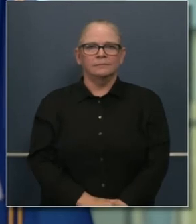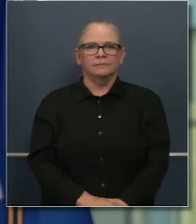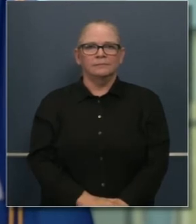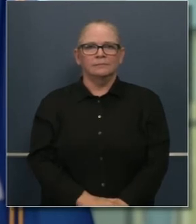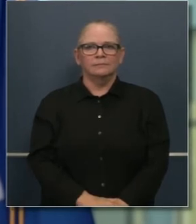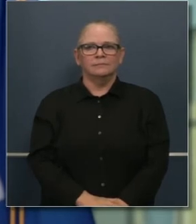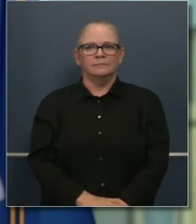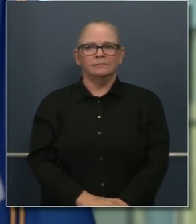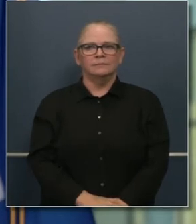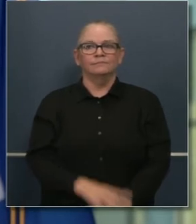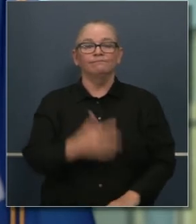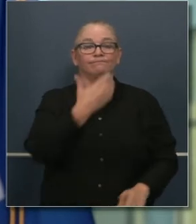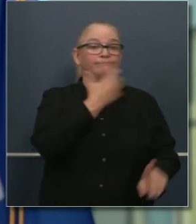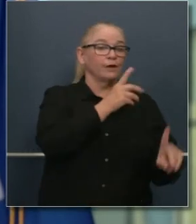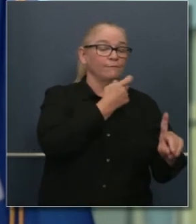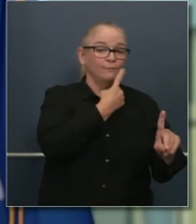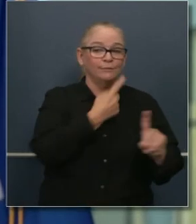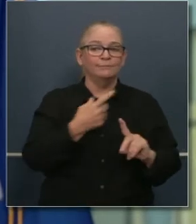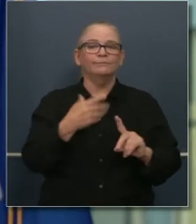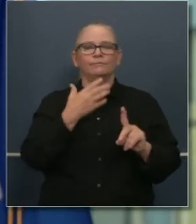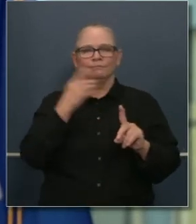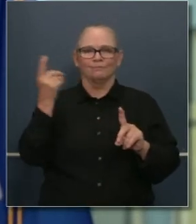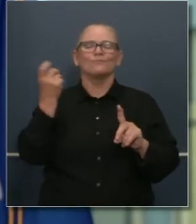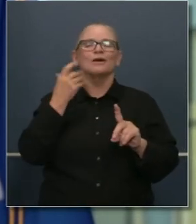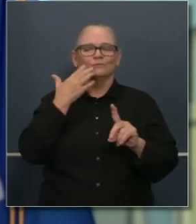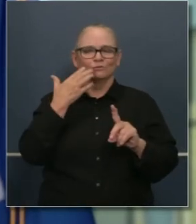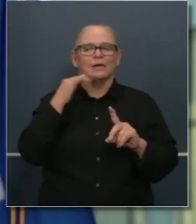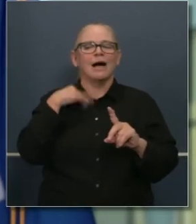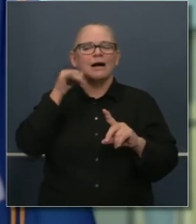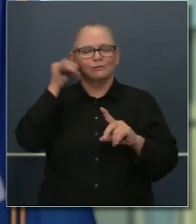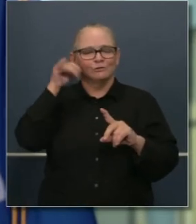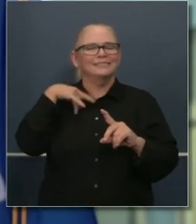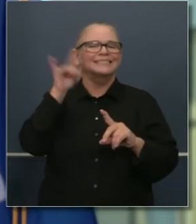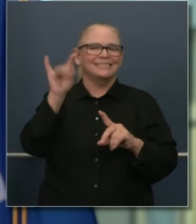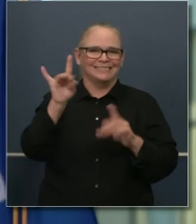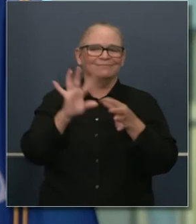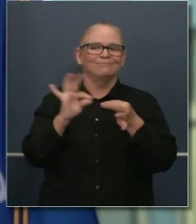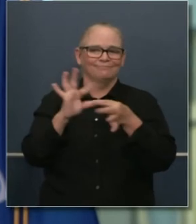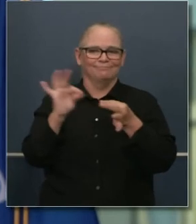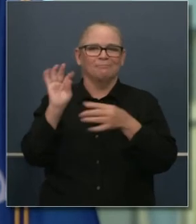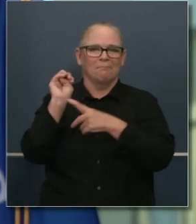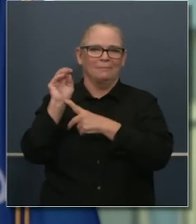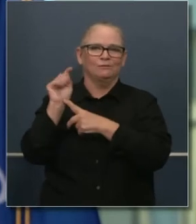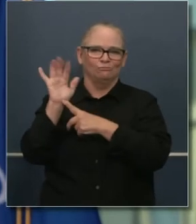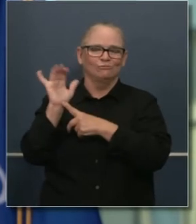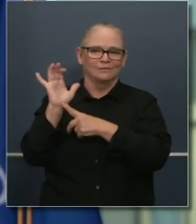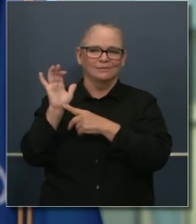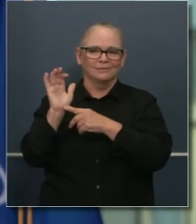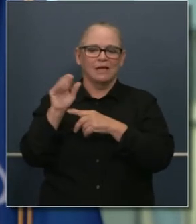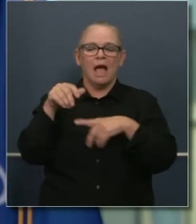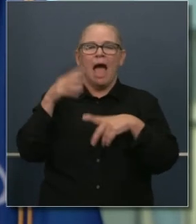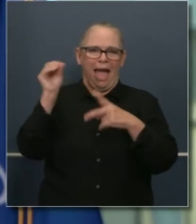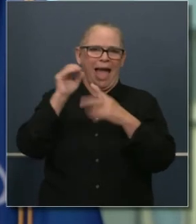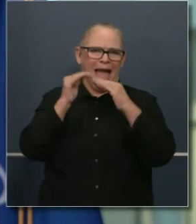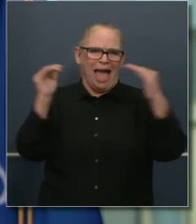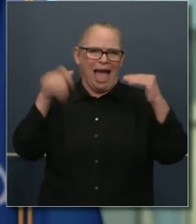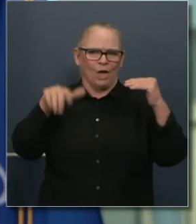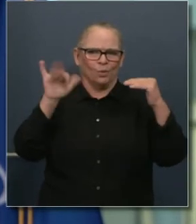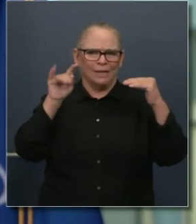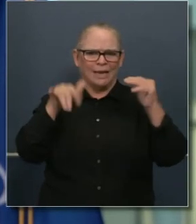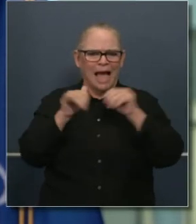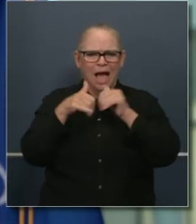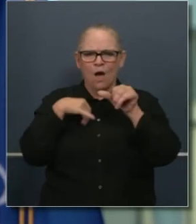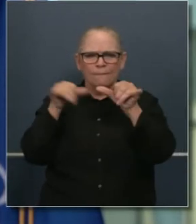gracias gobernador y gracias por la pregunta si ayer presentamos en la medida de equidad y la